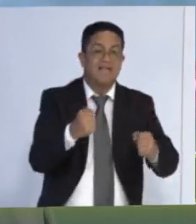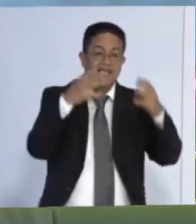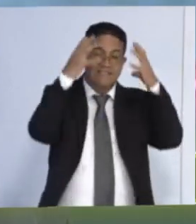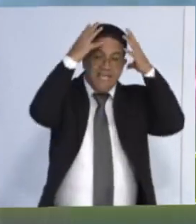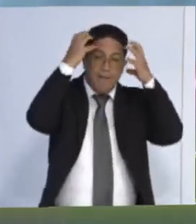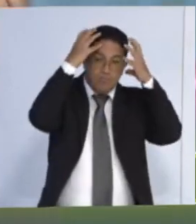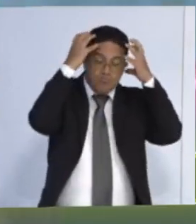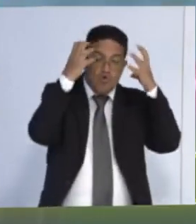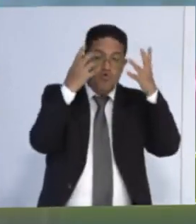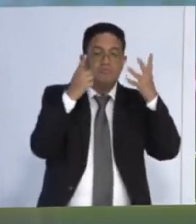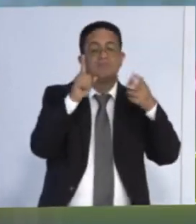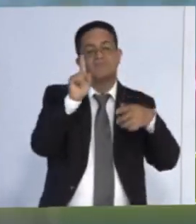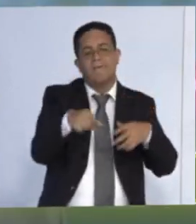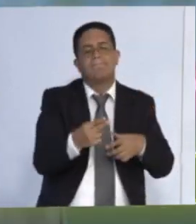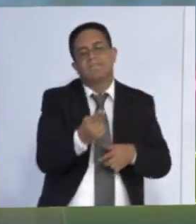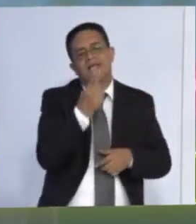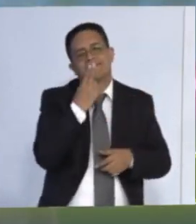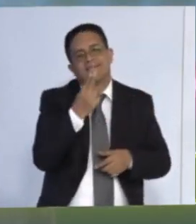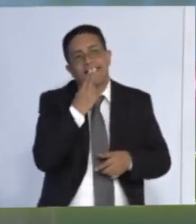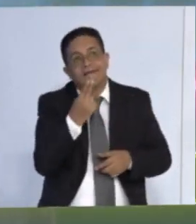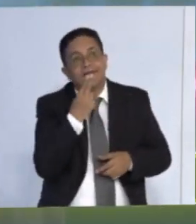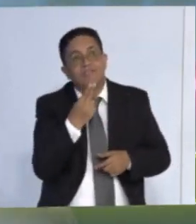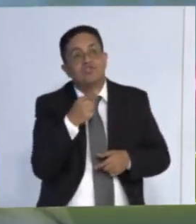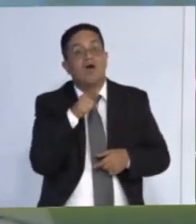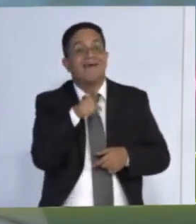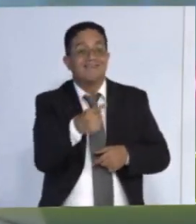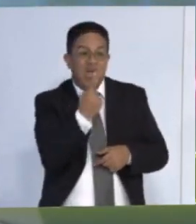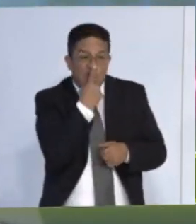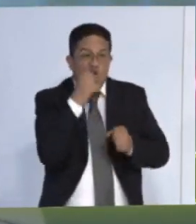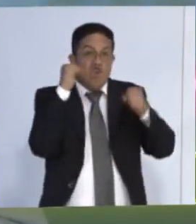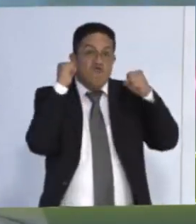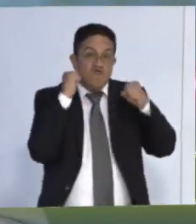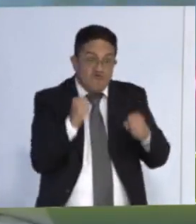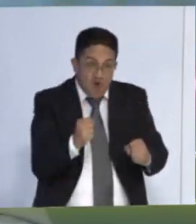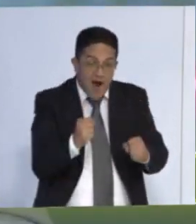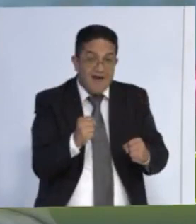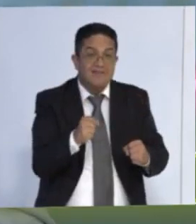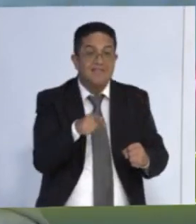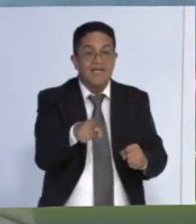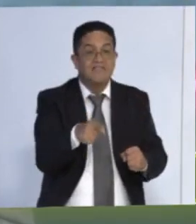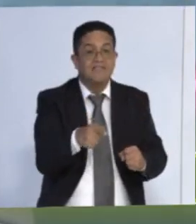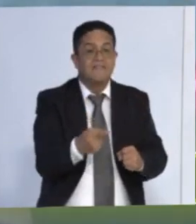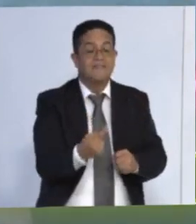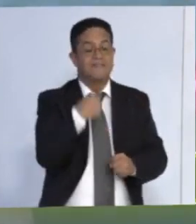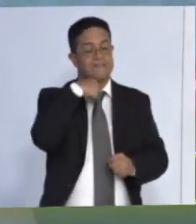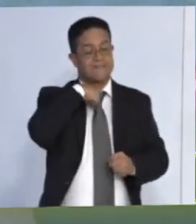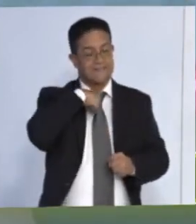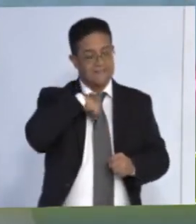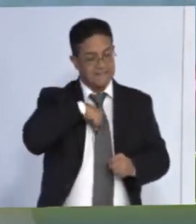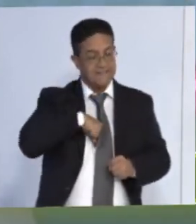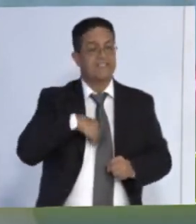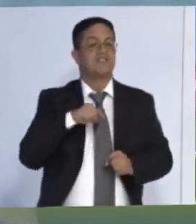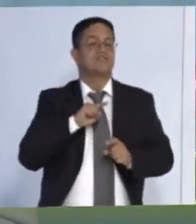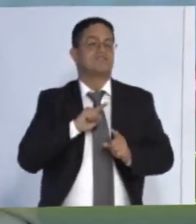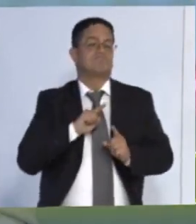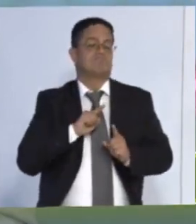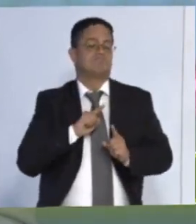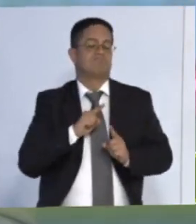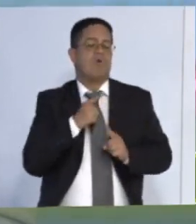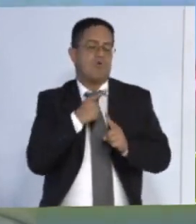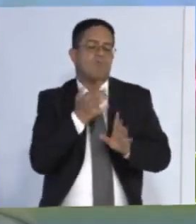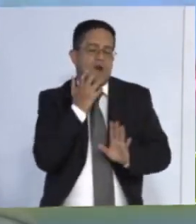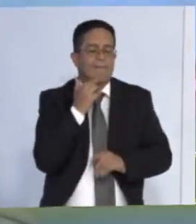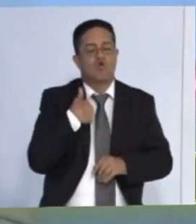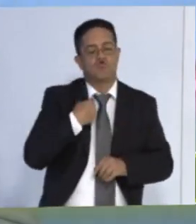el humo del cigarrillo, la gasolina, etcétera, todo ese tipo de olores fuertes exacerban a los alérgicos que tienen otra condición. Es decir, si yo